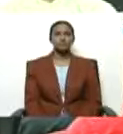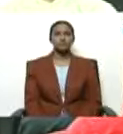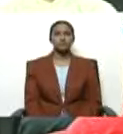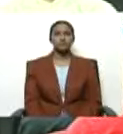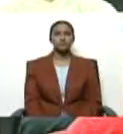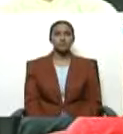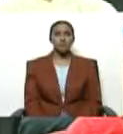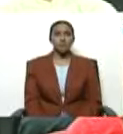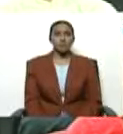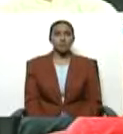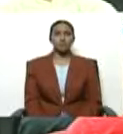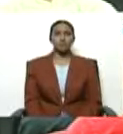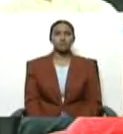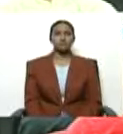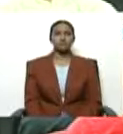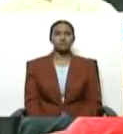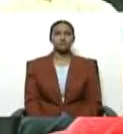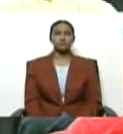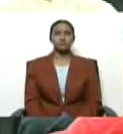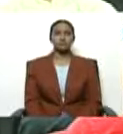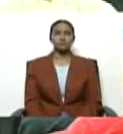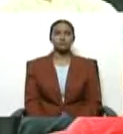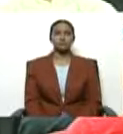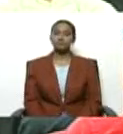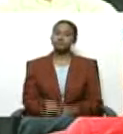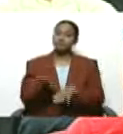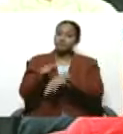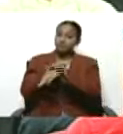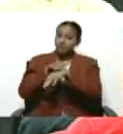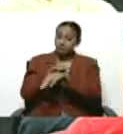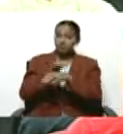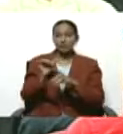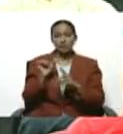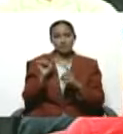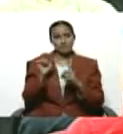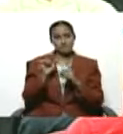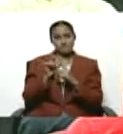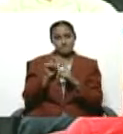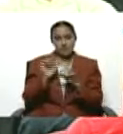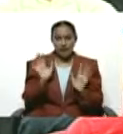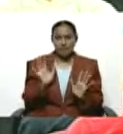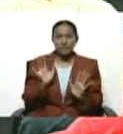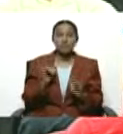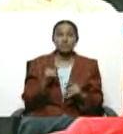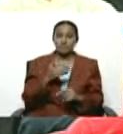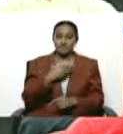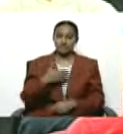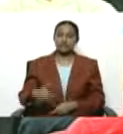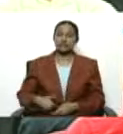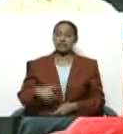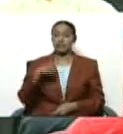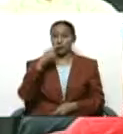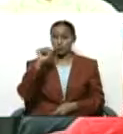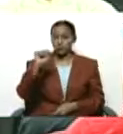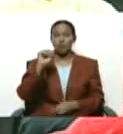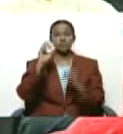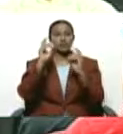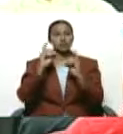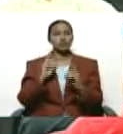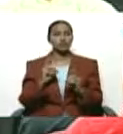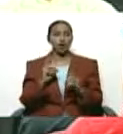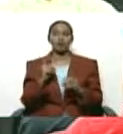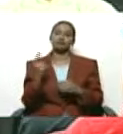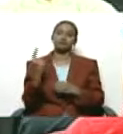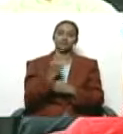de... Y esto no es, perdóneme, lo decimos, pues el presidente tomó una decisión, nos envió para acá,